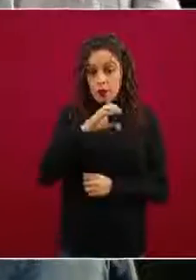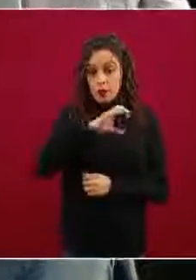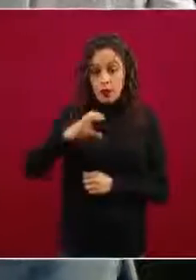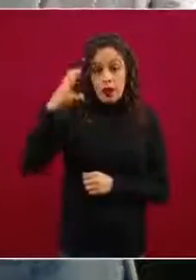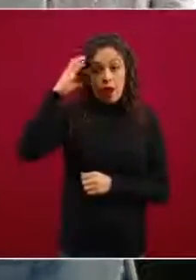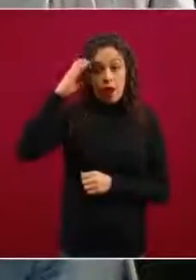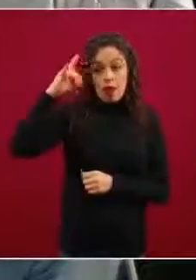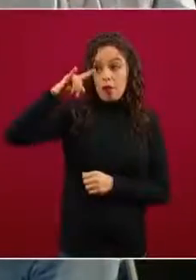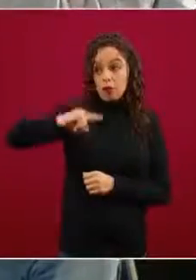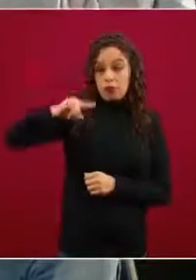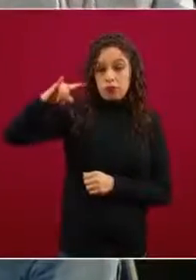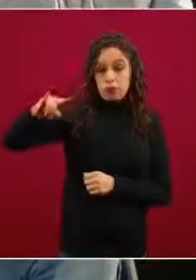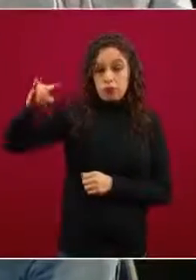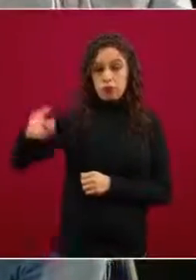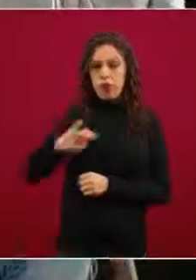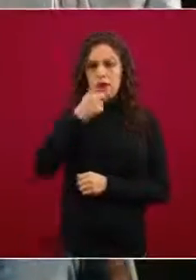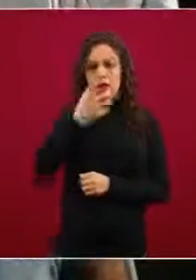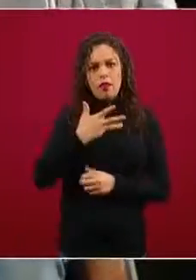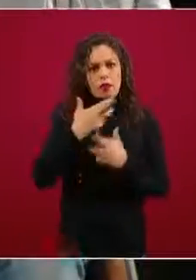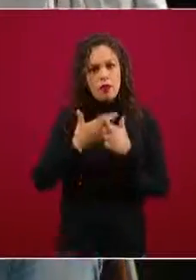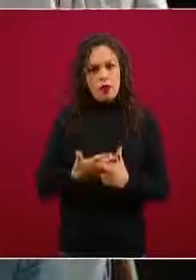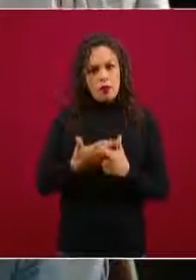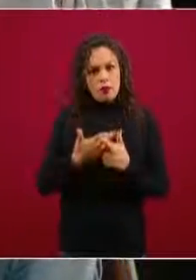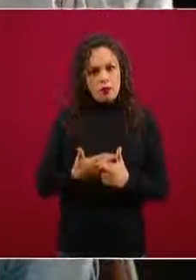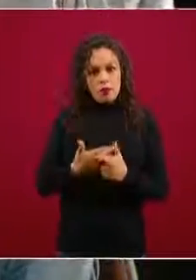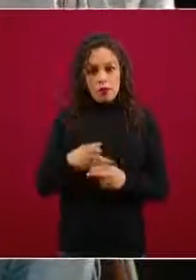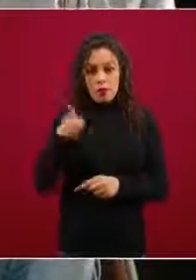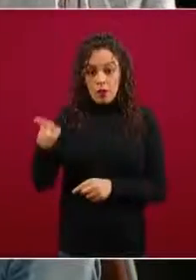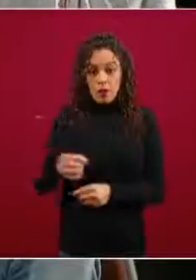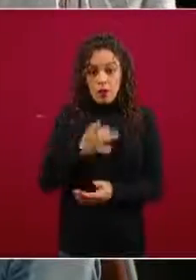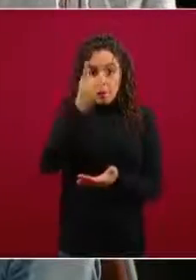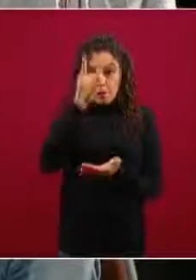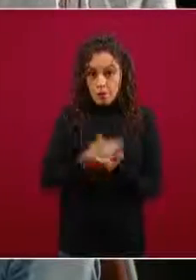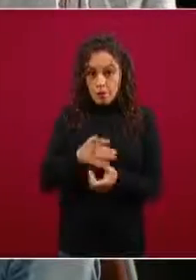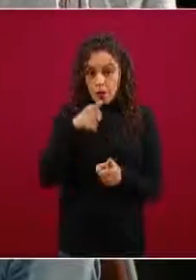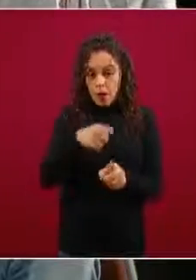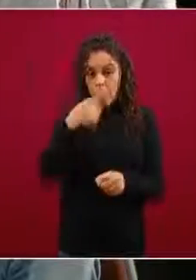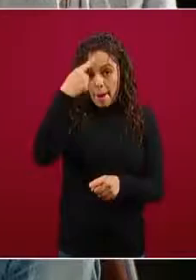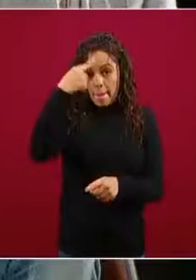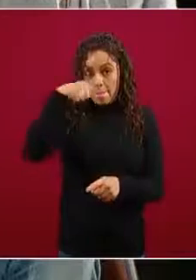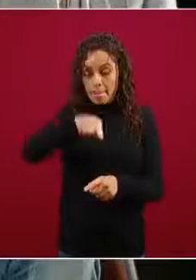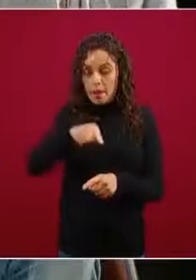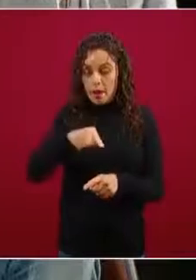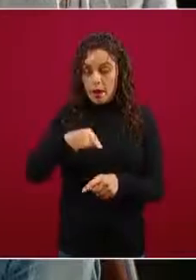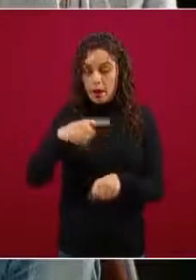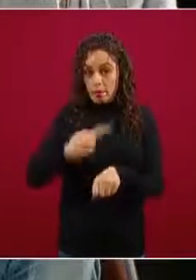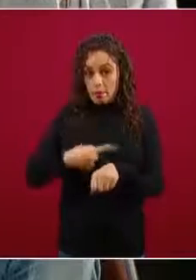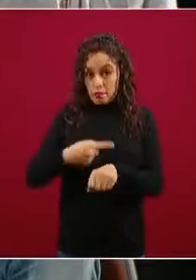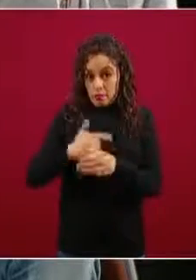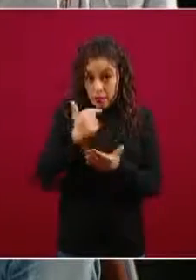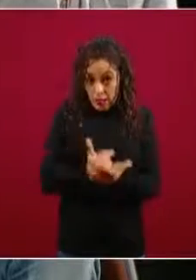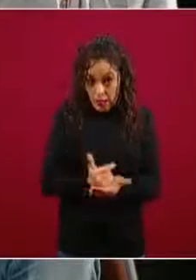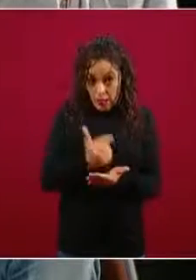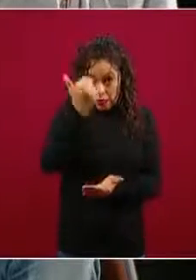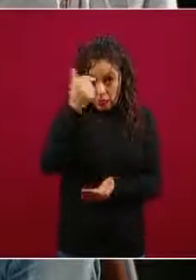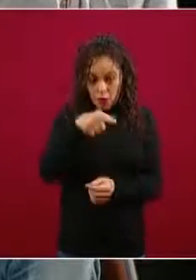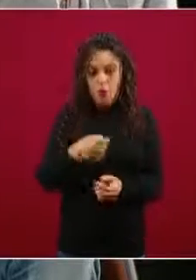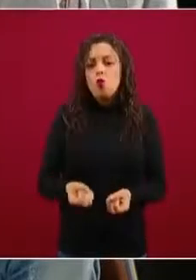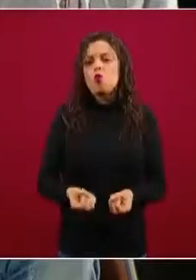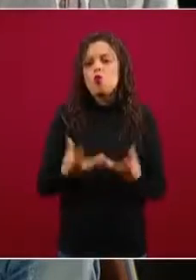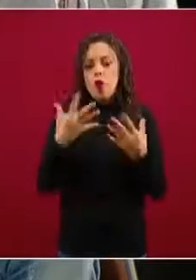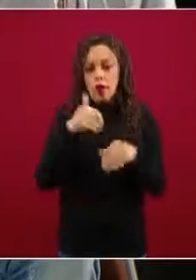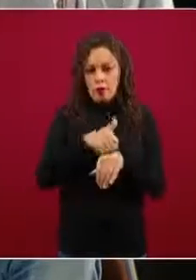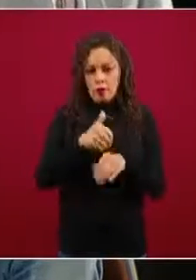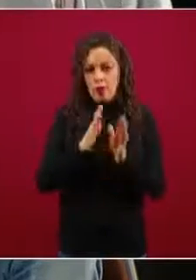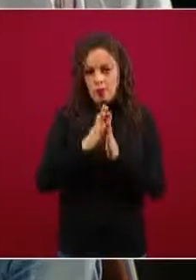camas que presentaron que hay disponibles, ¿cuántas son específicamente para terapia intensiva? Por favor. Y